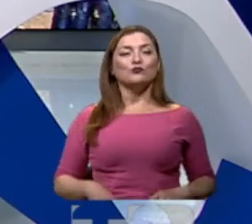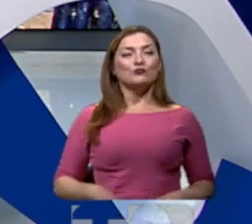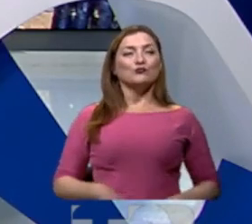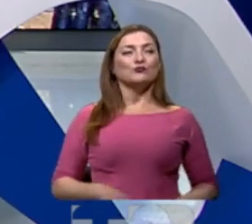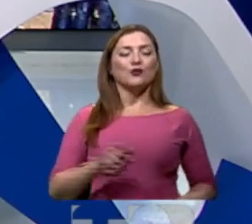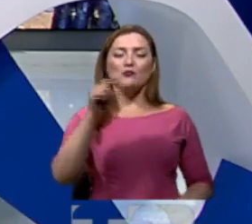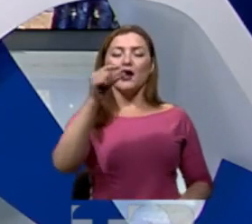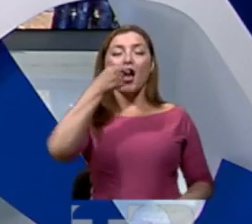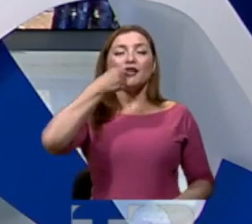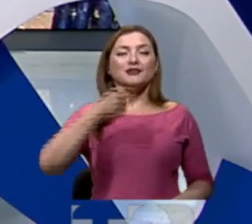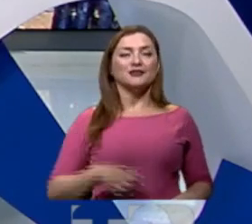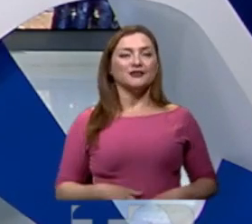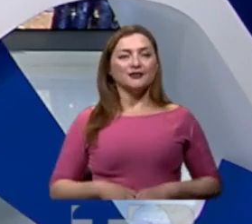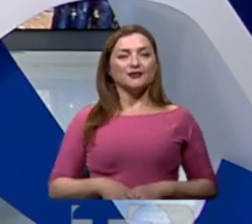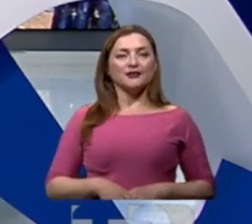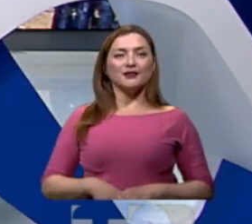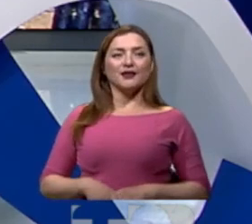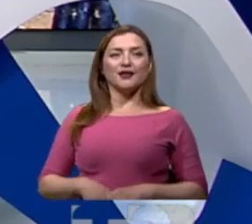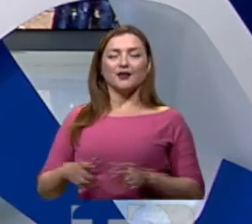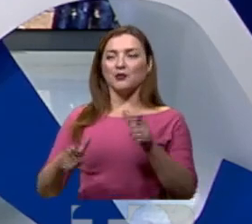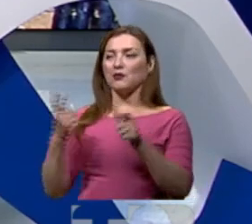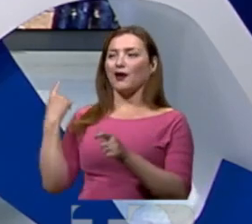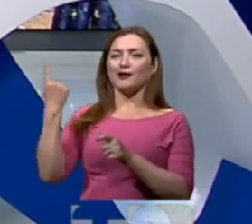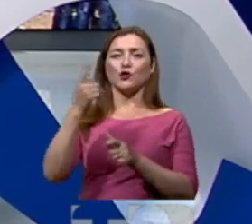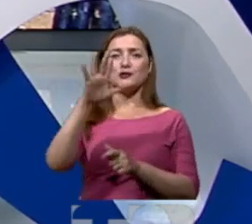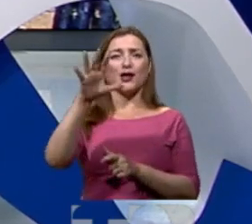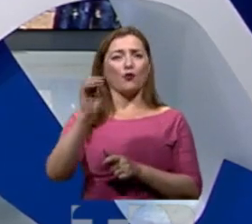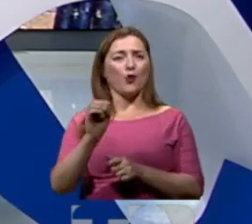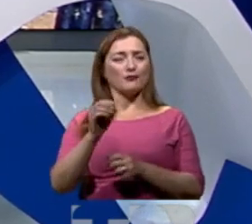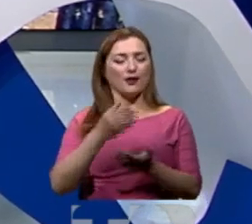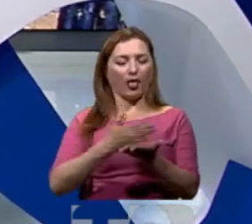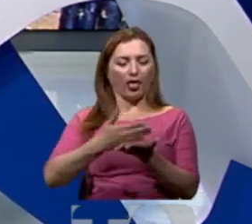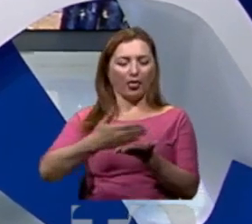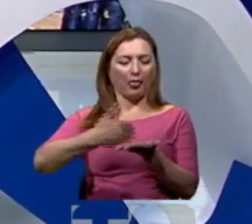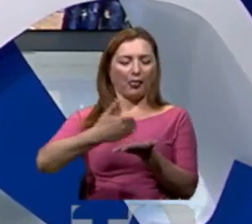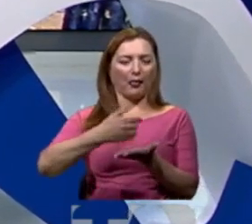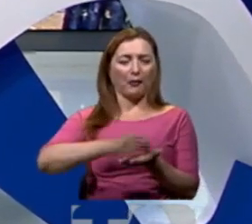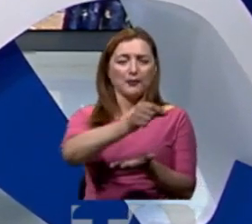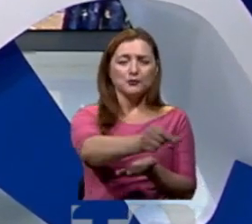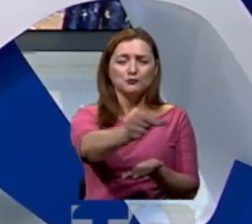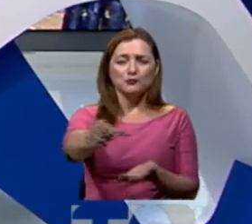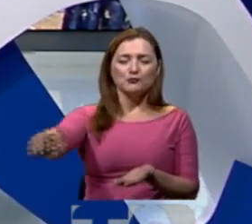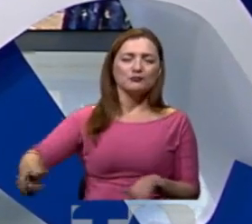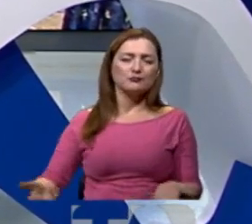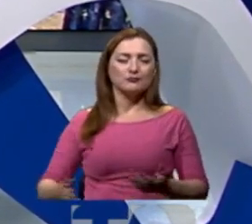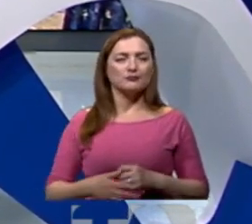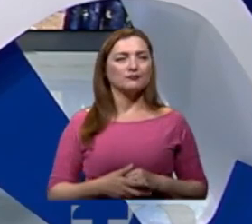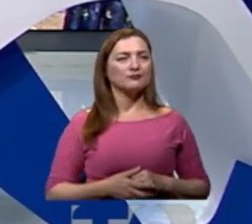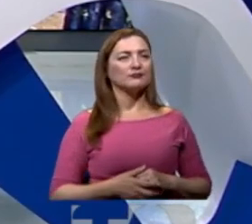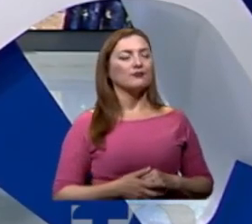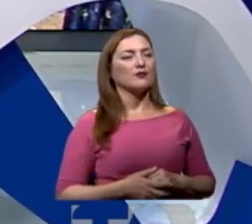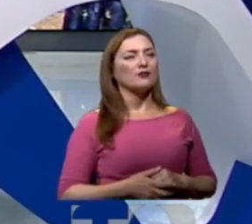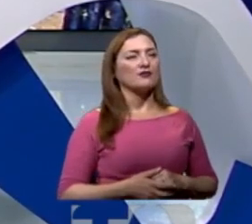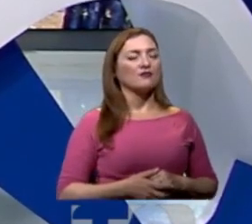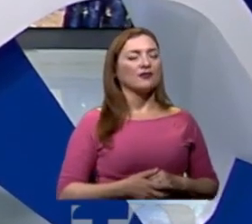esto me llevo. Es que tenemos que repartir para los 50 que somos. Está bien. Sí. Bueno, la siguiente. Hay que hacer una guaguísima. Lo que les iba a decir es